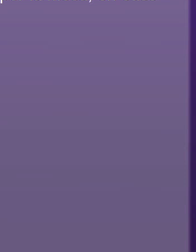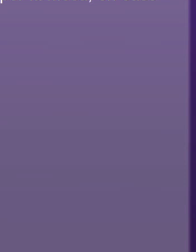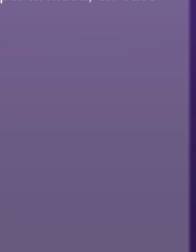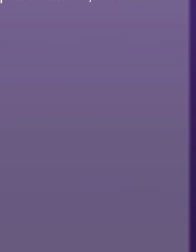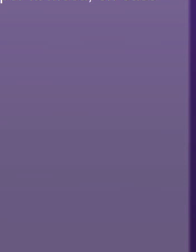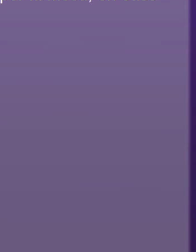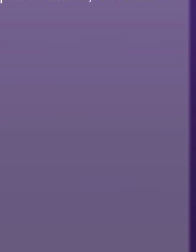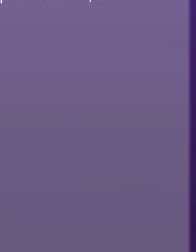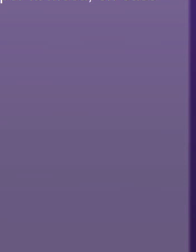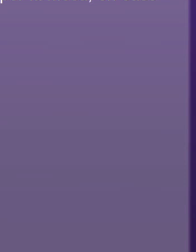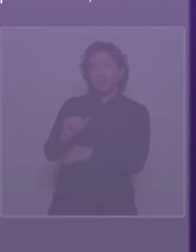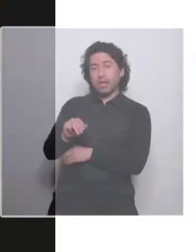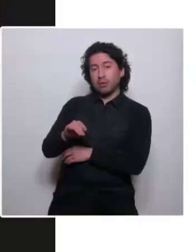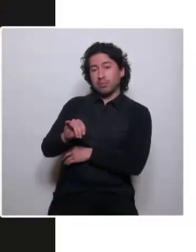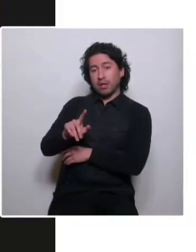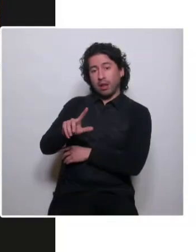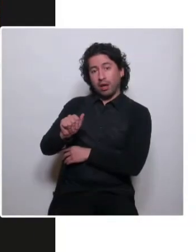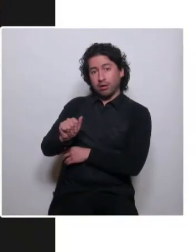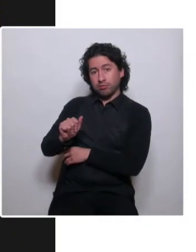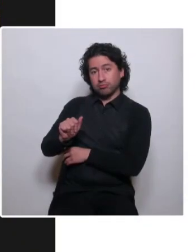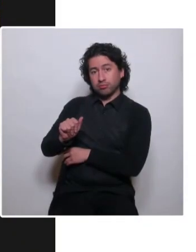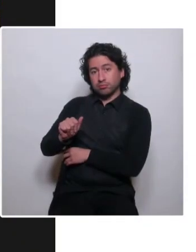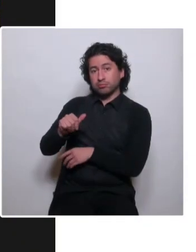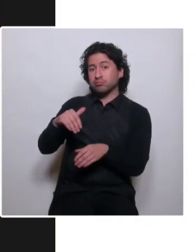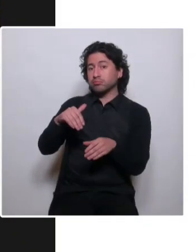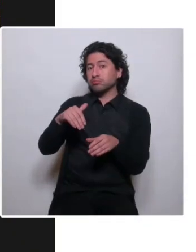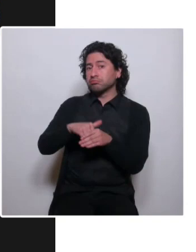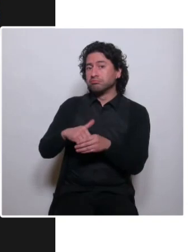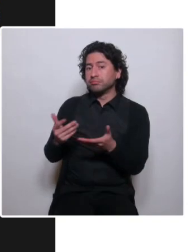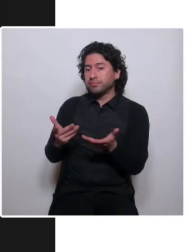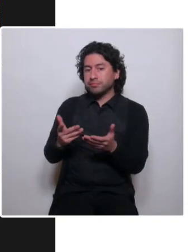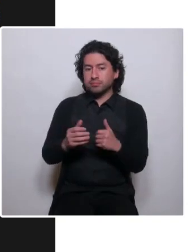Convencional Camila Zárate, ¿cómo vota?